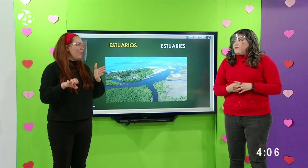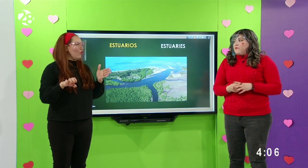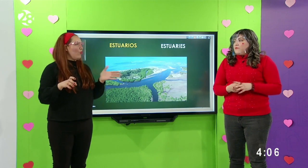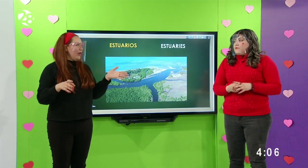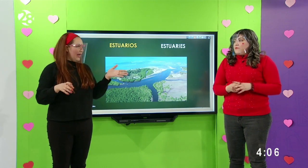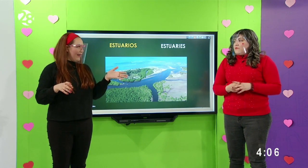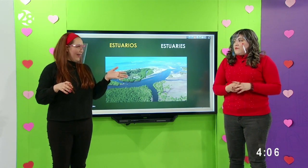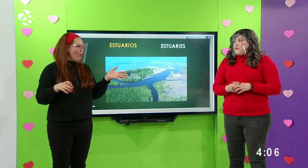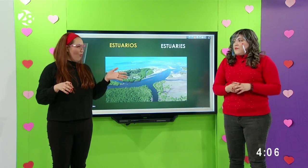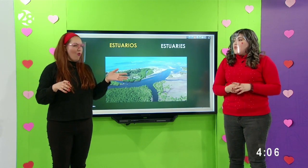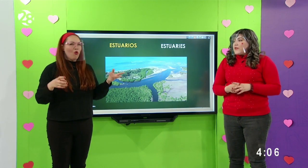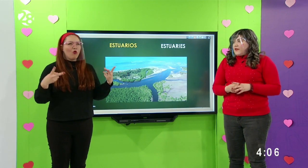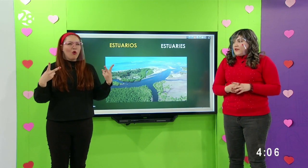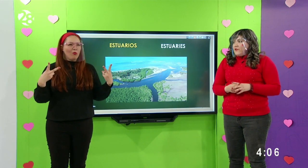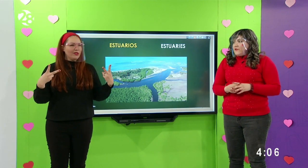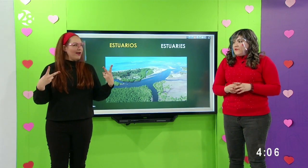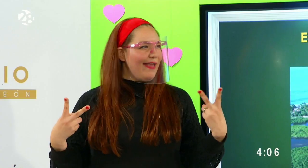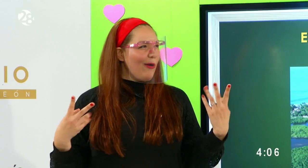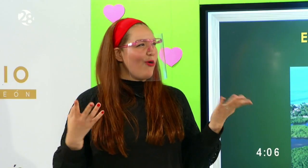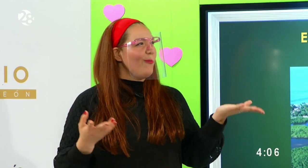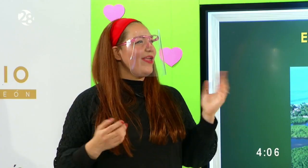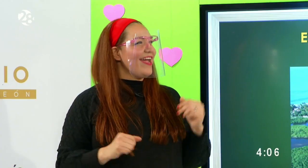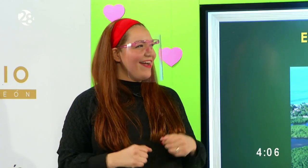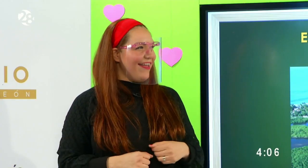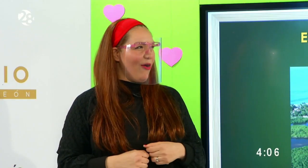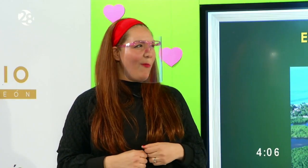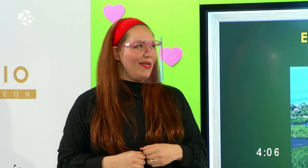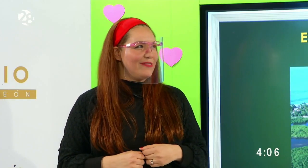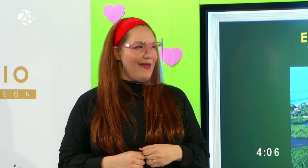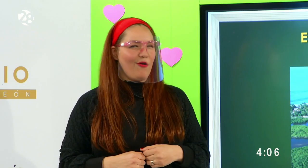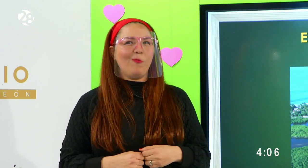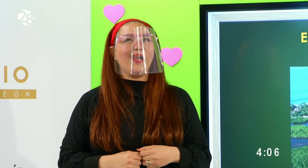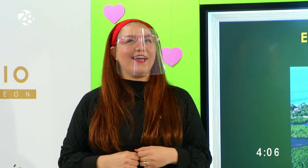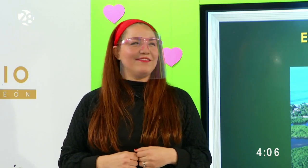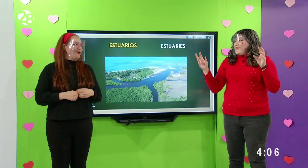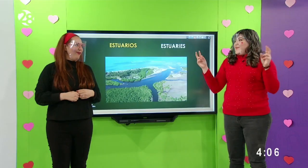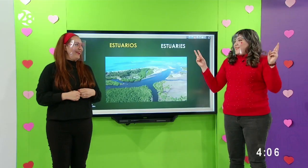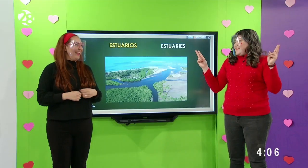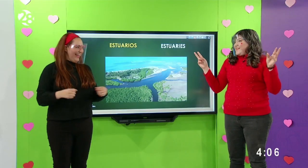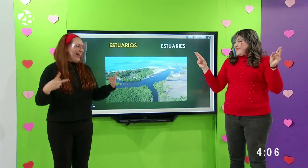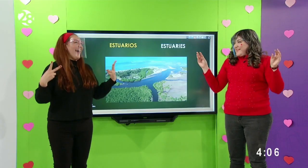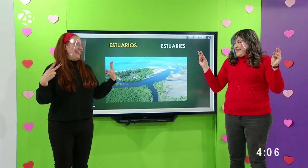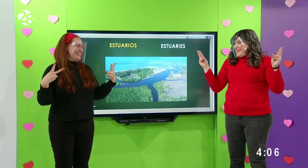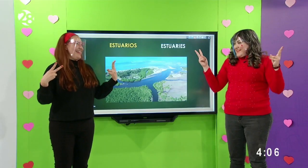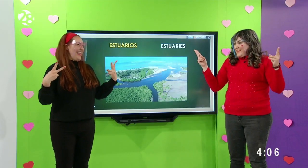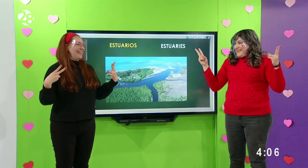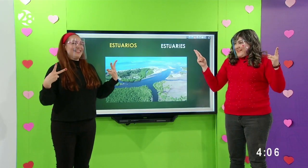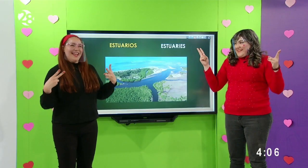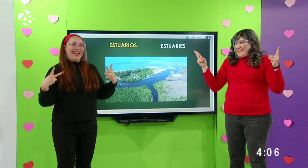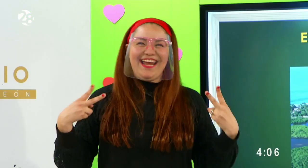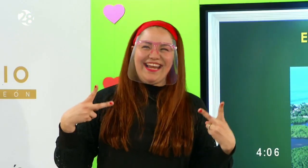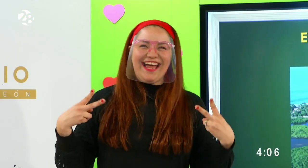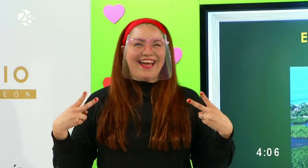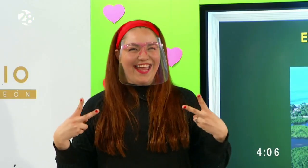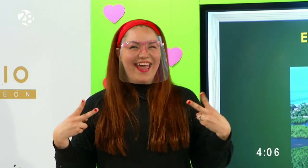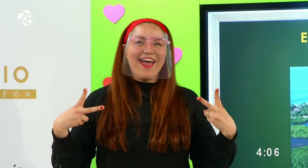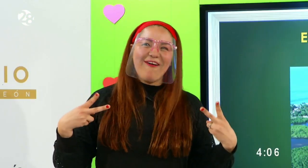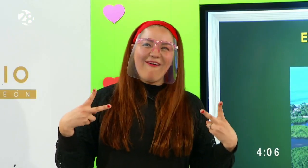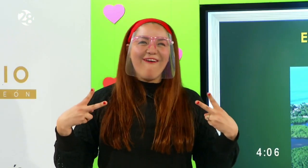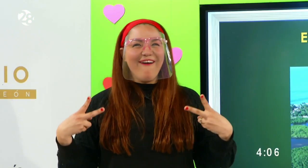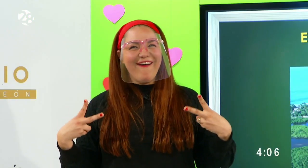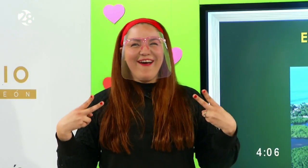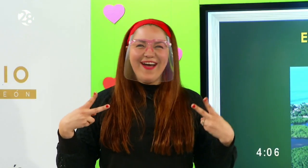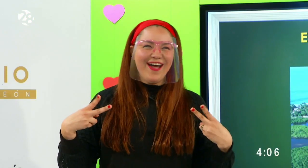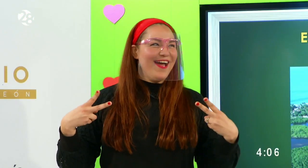Un ejemplo como el cangrejo. El cangrejo. ¿Cómo es cangrejo? ¿Cómo lee cangrejo, maestra? Como la canción. No, así no sé. Así es. El